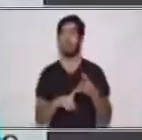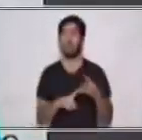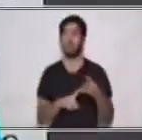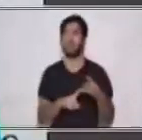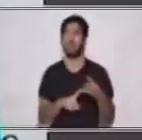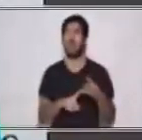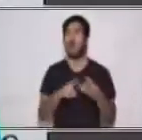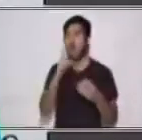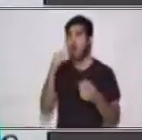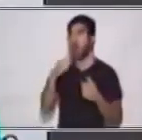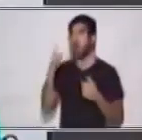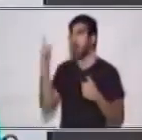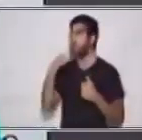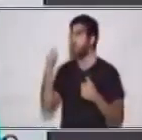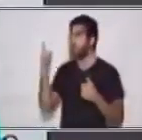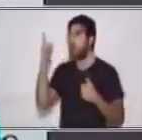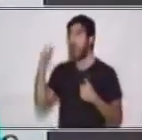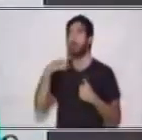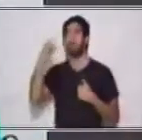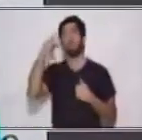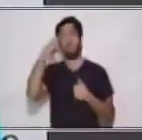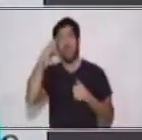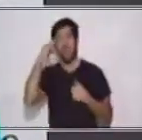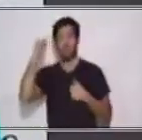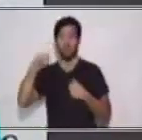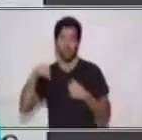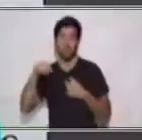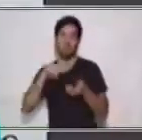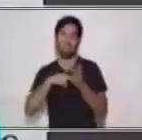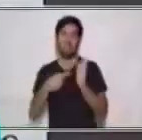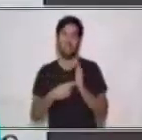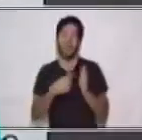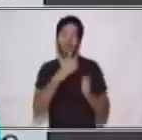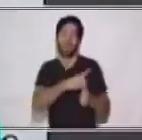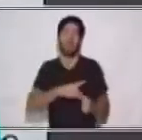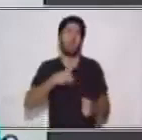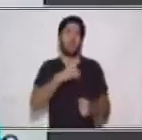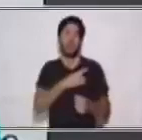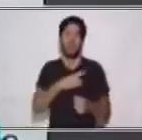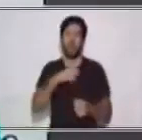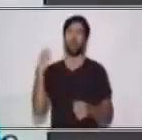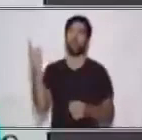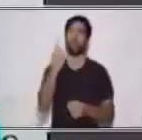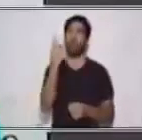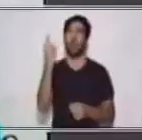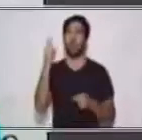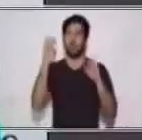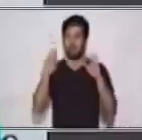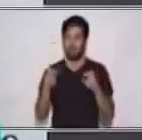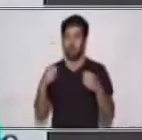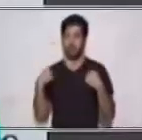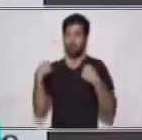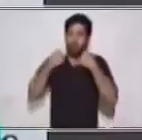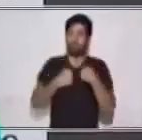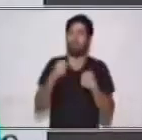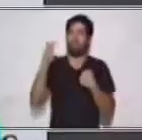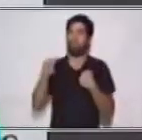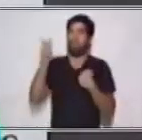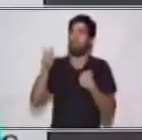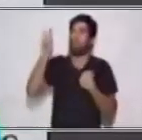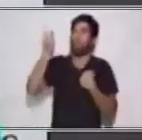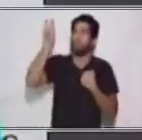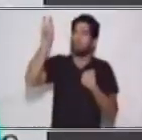una opinión. Pienso que este debe ser el máximo sueño de todo escalador. ¿Cómo puedo afirmar yo que subir al